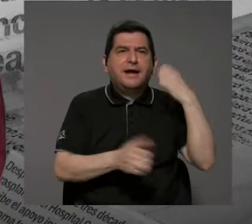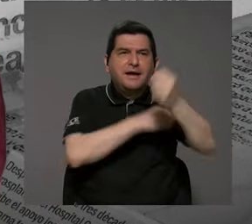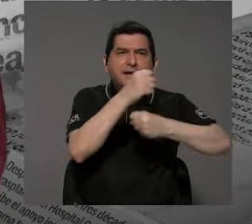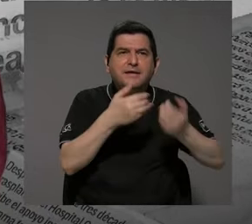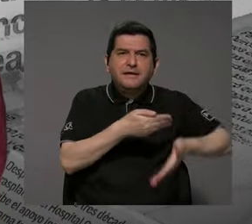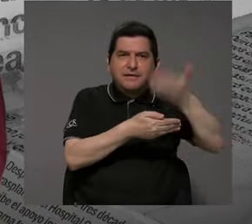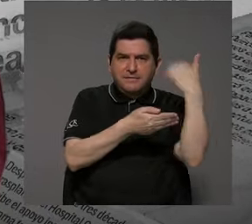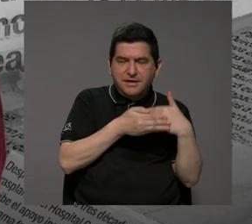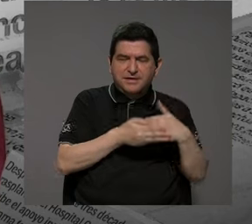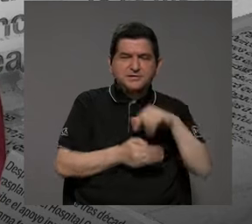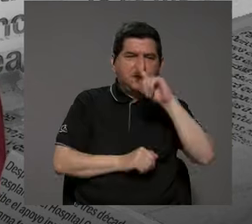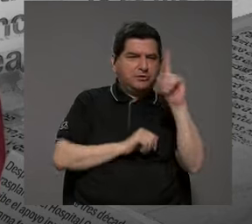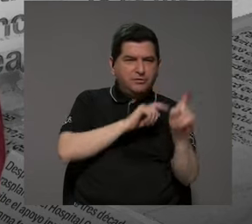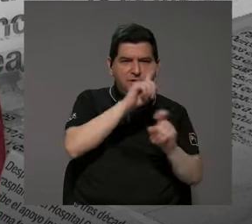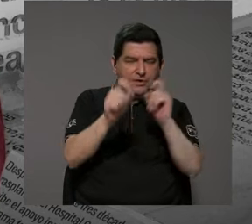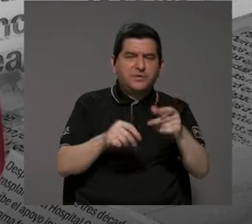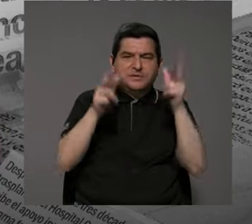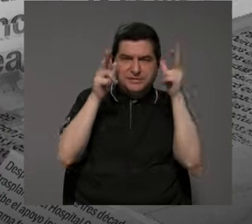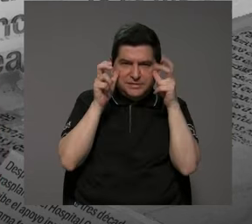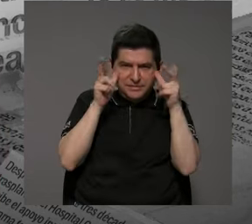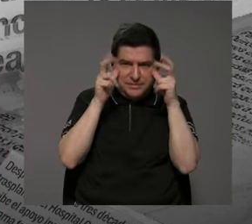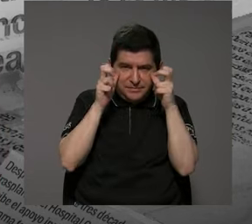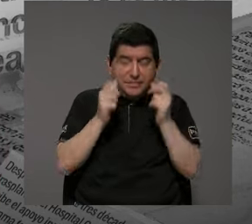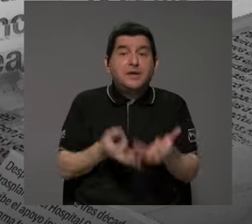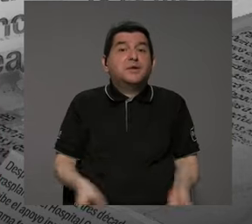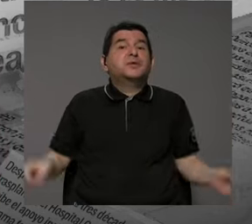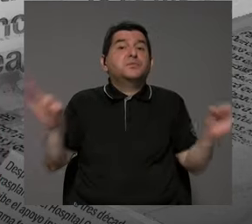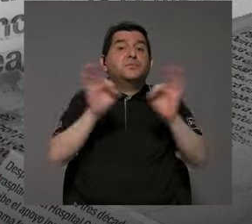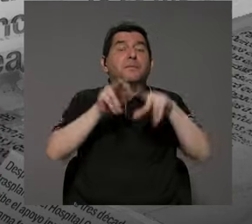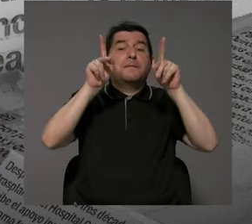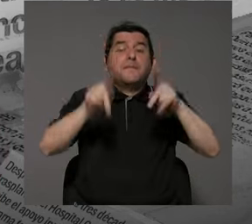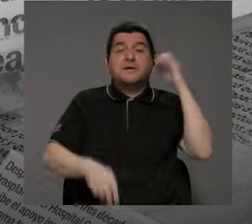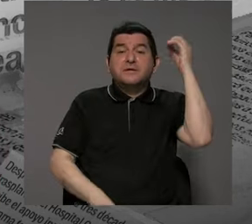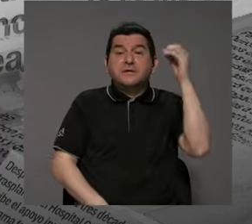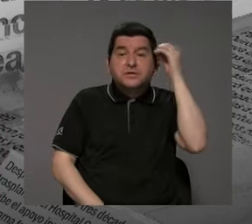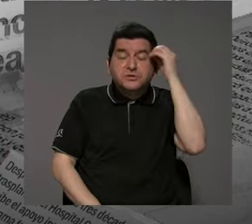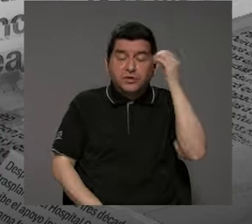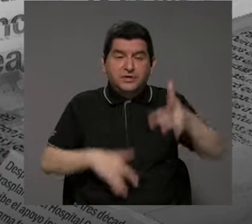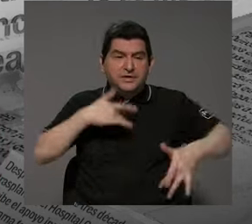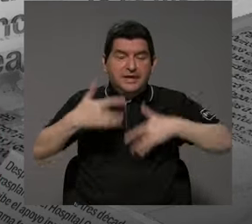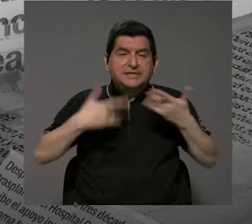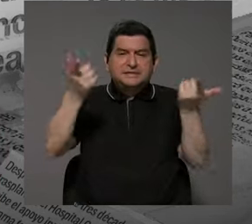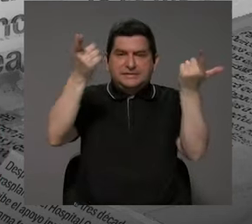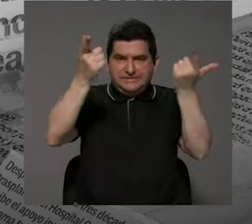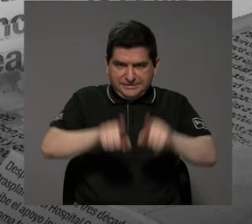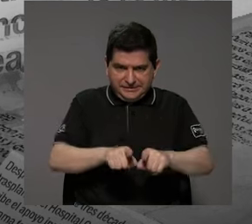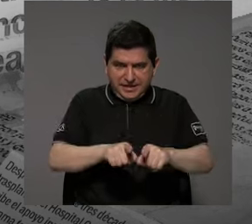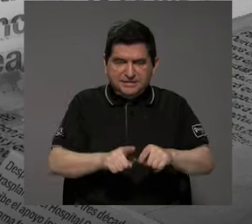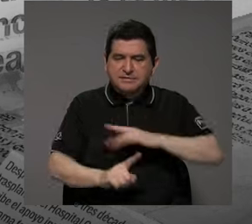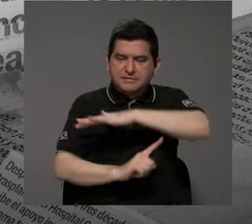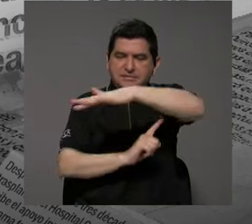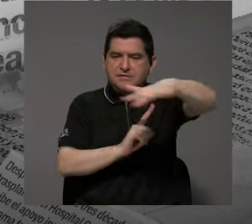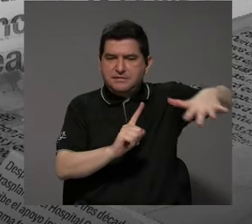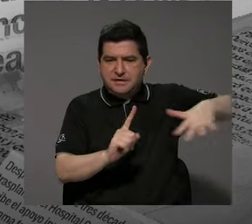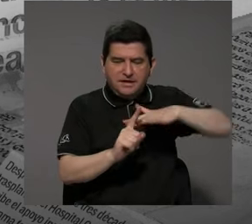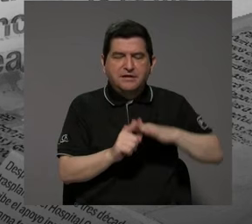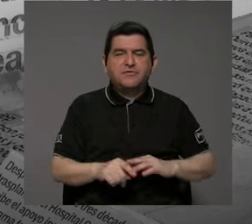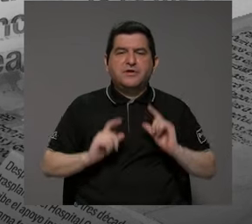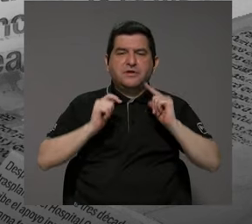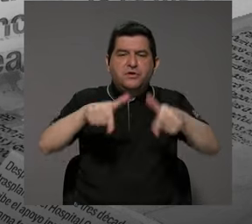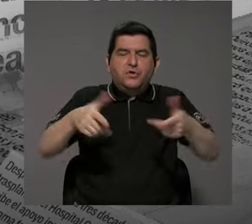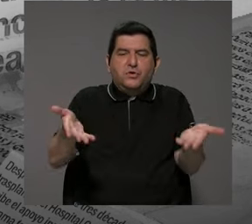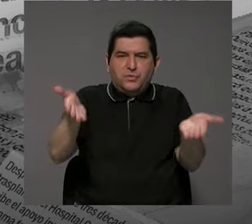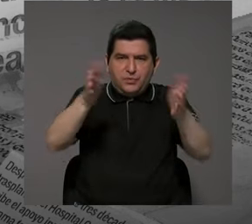hicimos una encuesta de percepción Y eso es muy importante porque es lo que la gente opina y percibe que está pasando en los alrededores del relleno